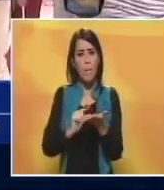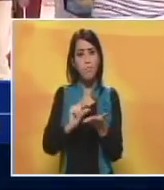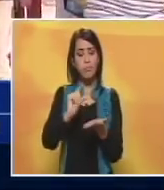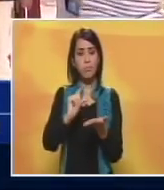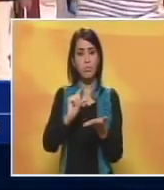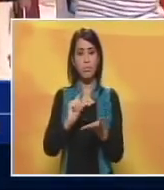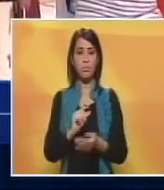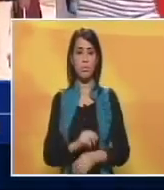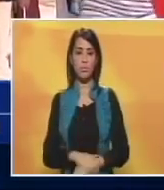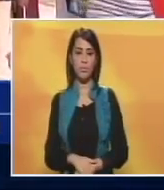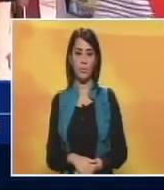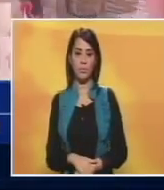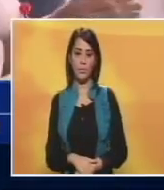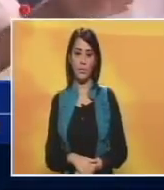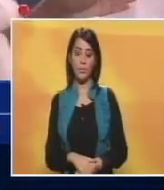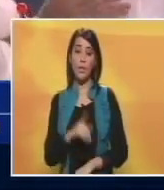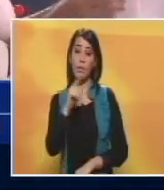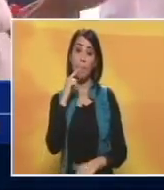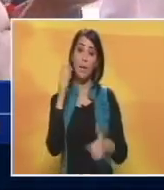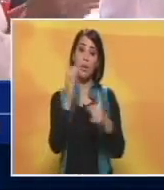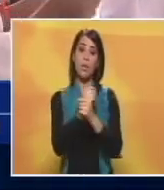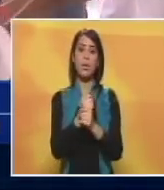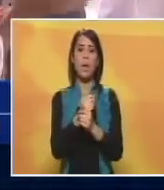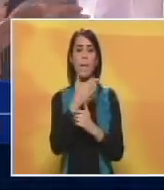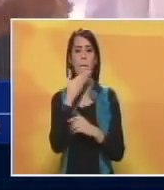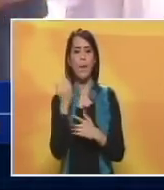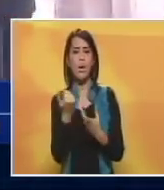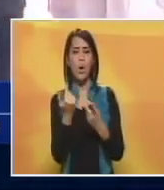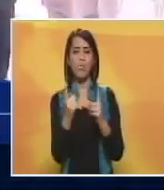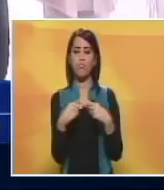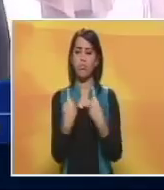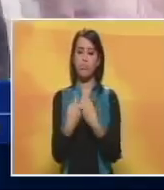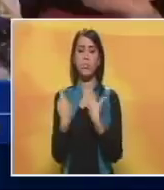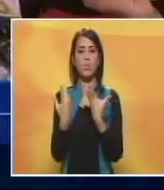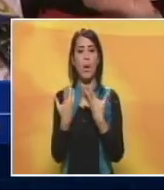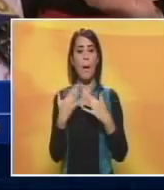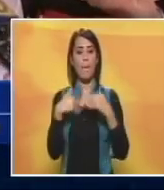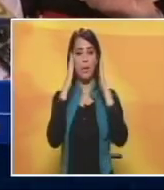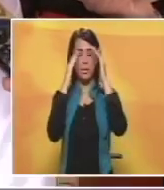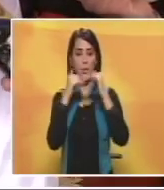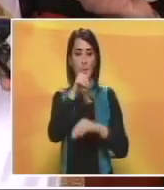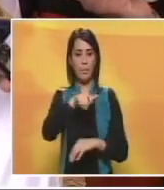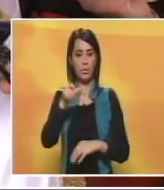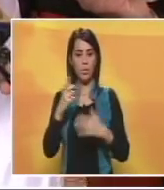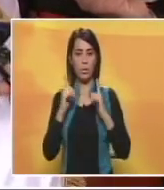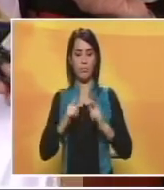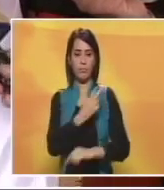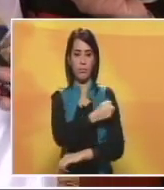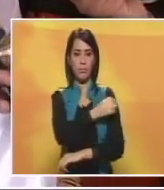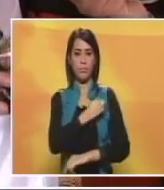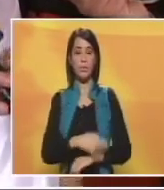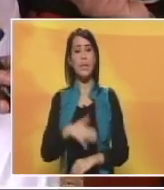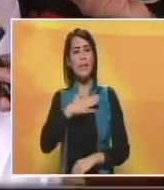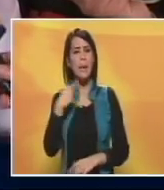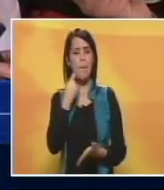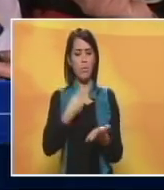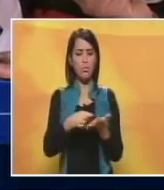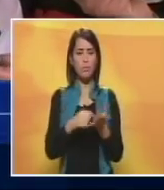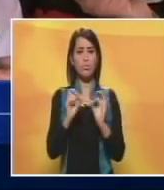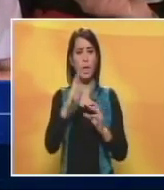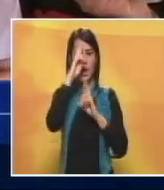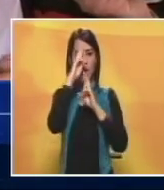tiempo también lograr mejores condiciones para la atención de los pacientes. Queremos un sueldo digno, que nos respeten